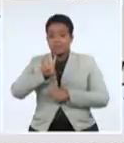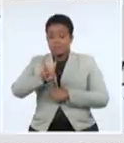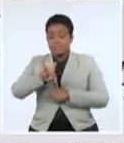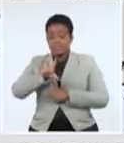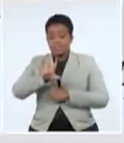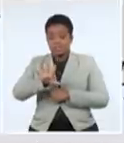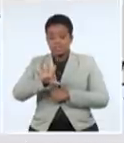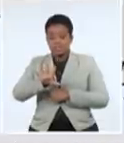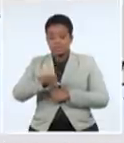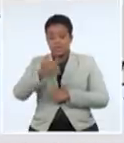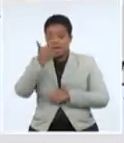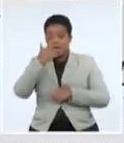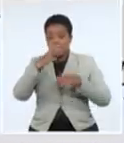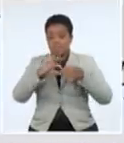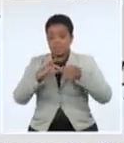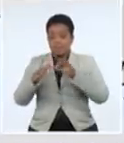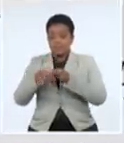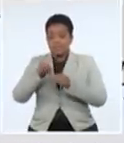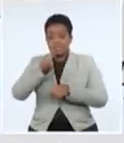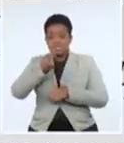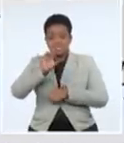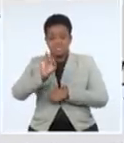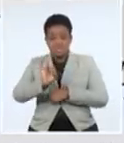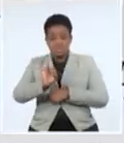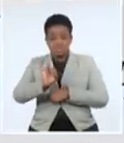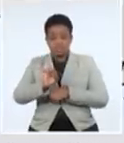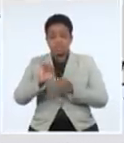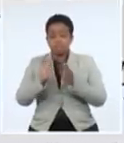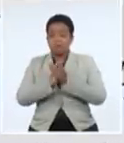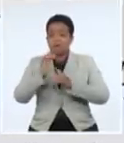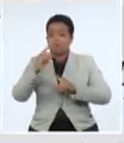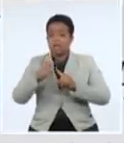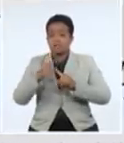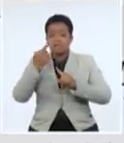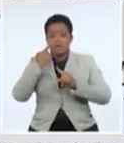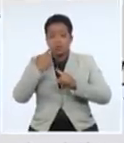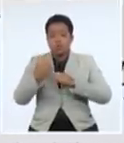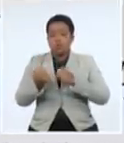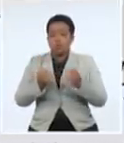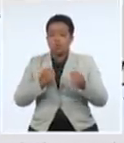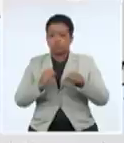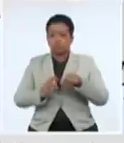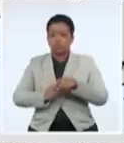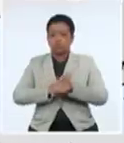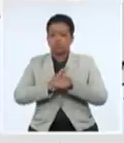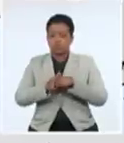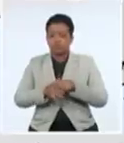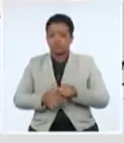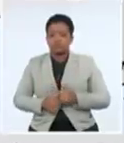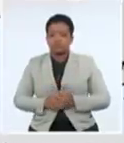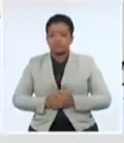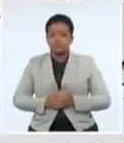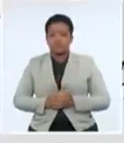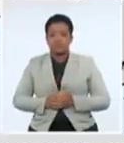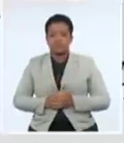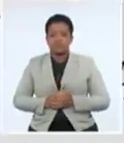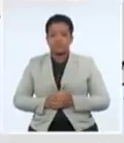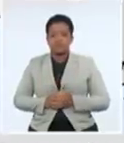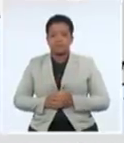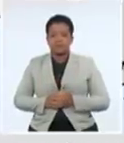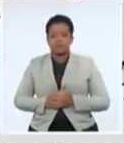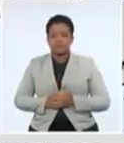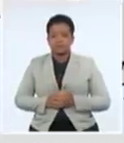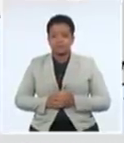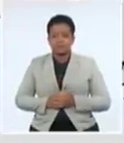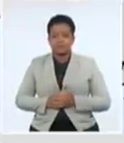la provincia de Matanza, ratificando el control de la transmisión que tiene en su territorio. 10 casos en